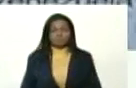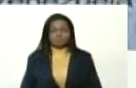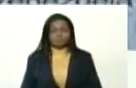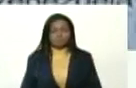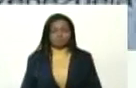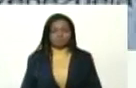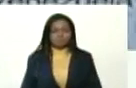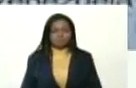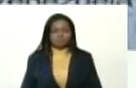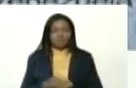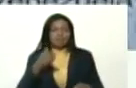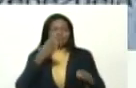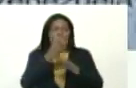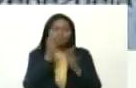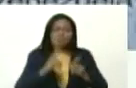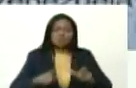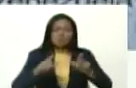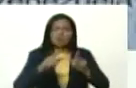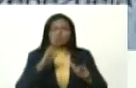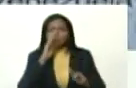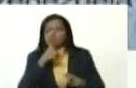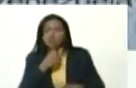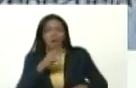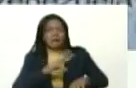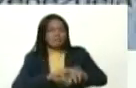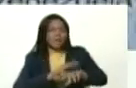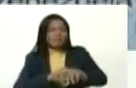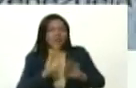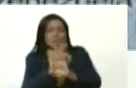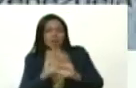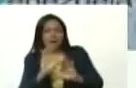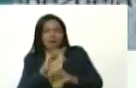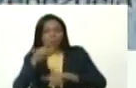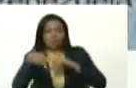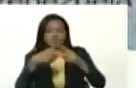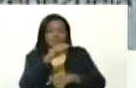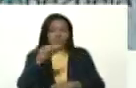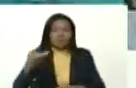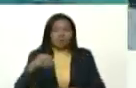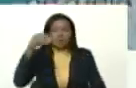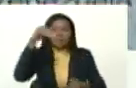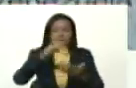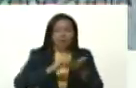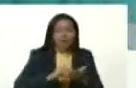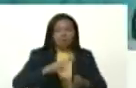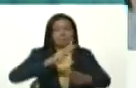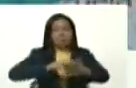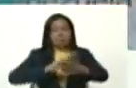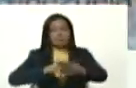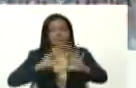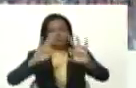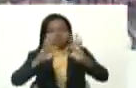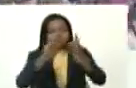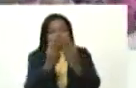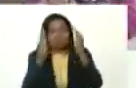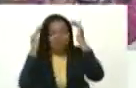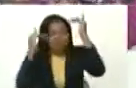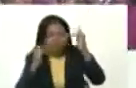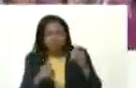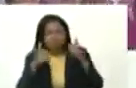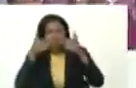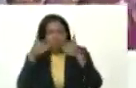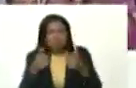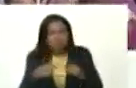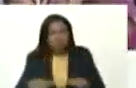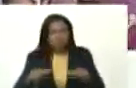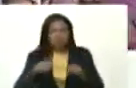aquellos módulos donde no hay médico. En las próximas semanas voy a poner el médico de familia en los módulos